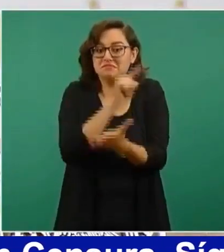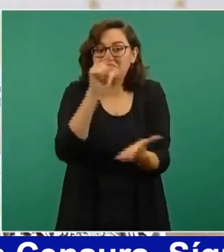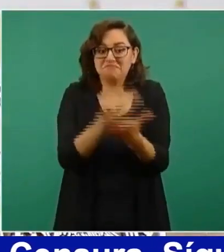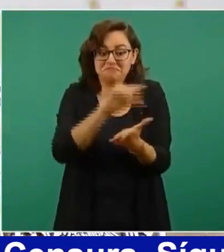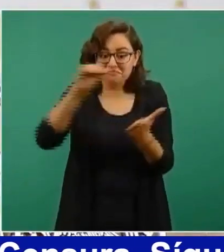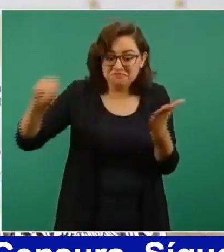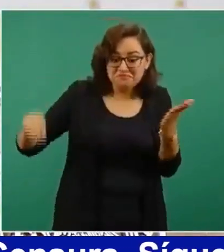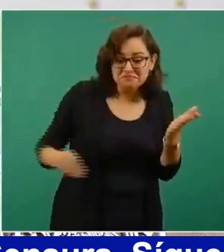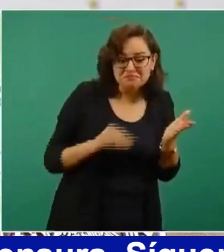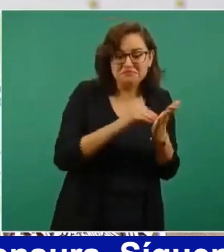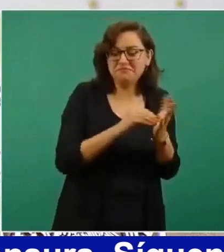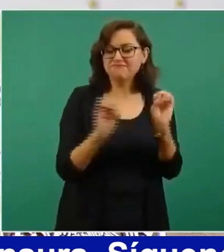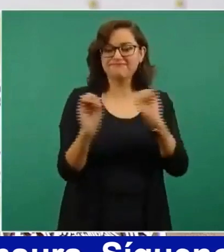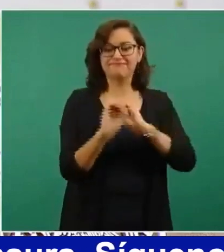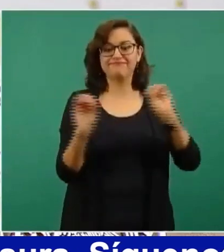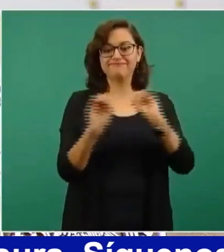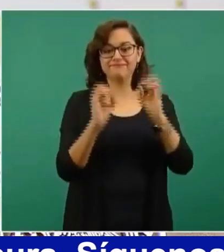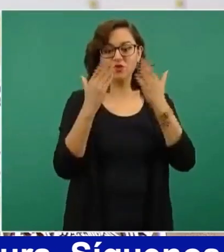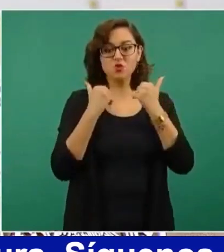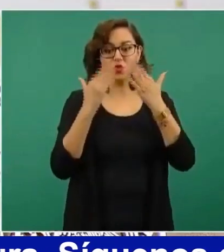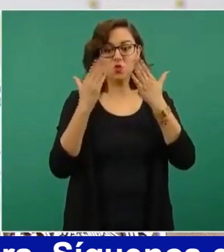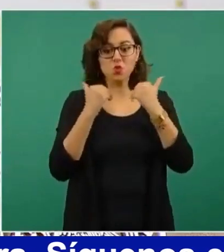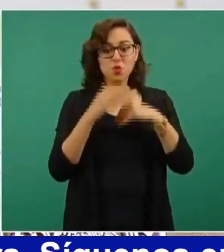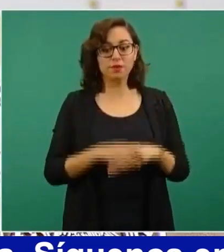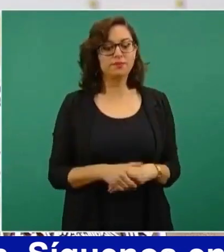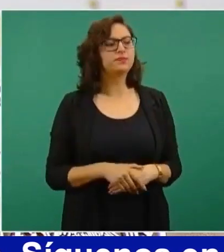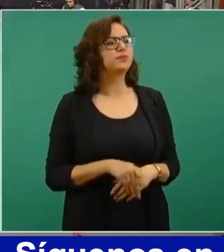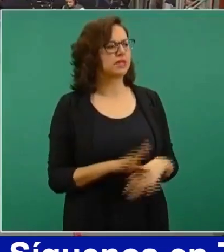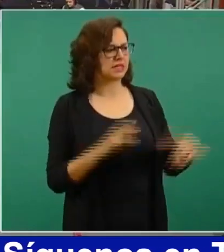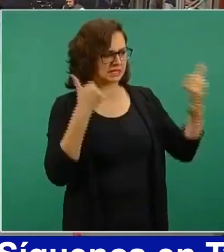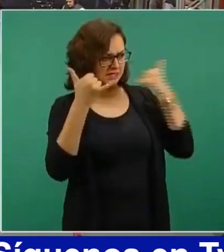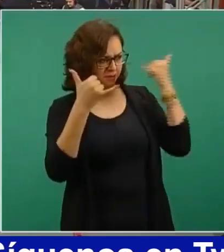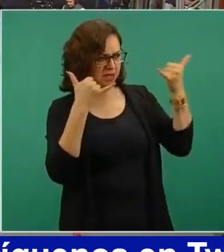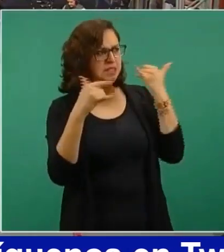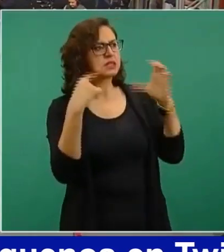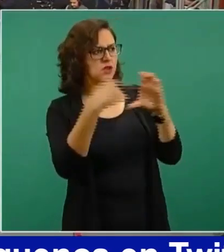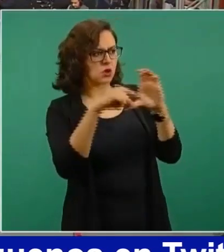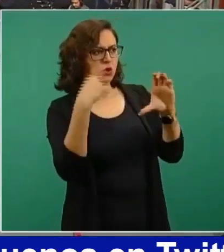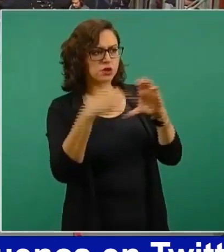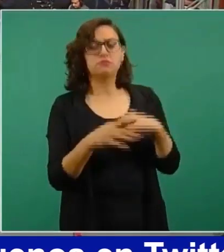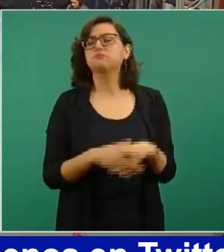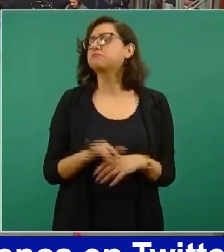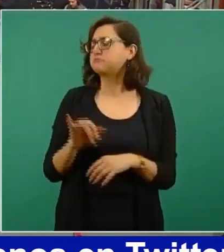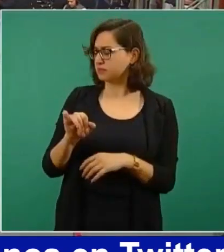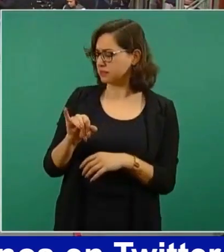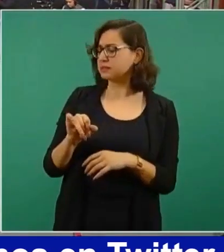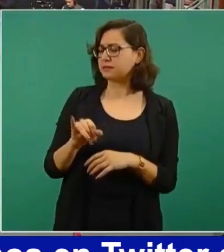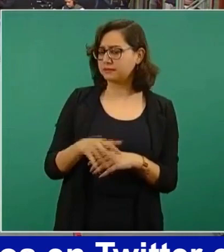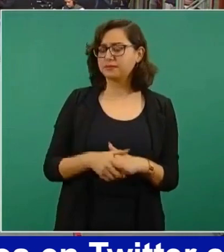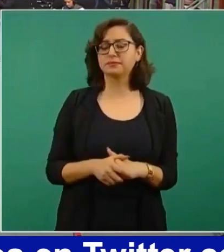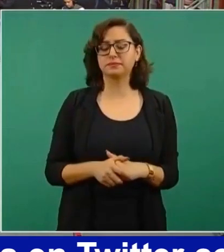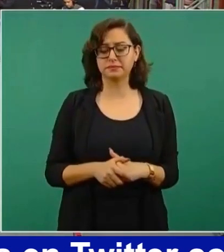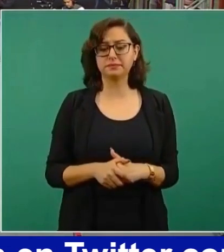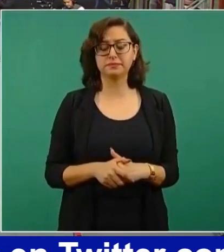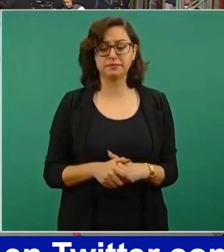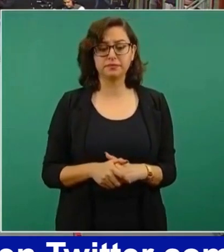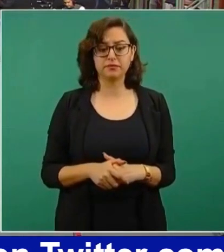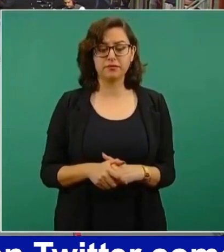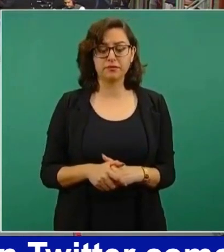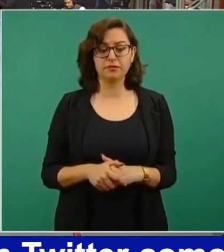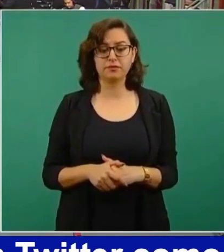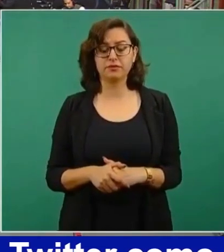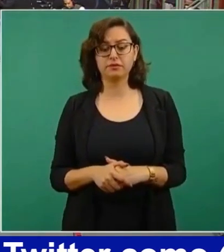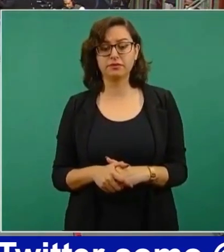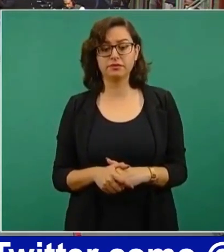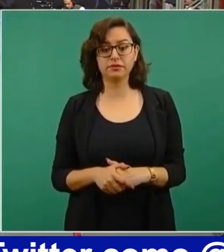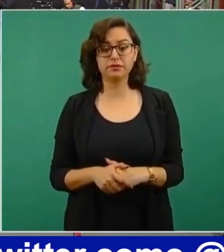No estaba tipificado como delito. Eran llamadas y correos electrónicos. Sí. En el caso de